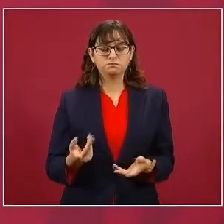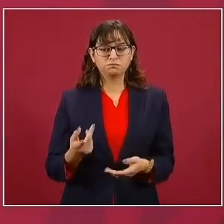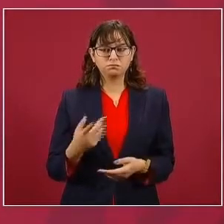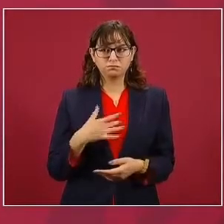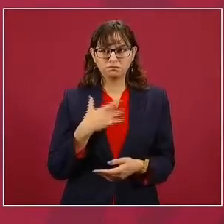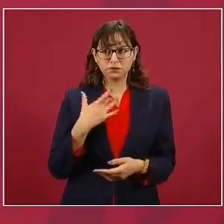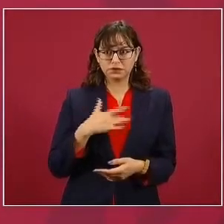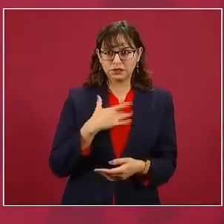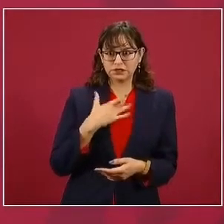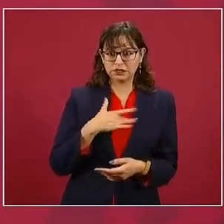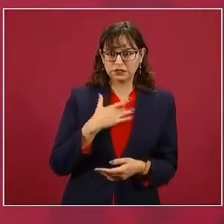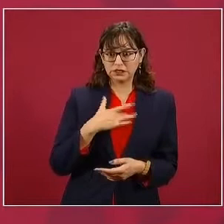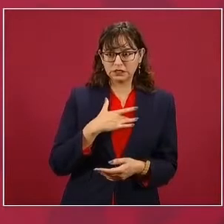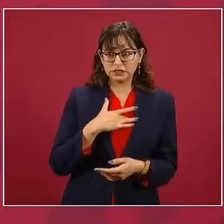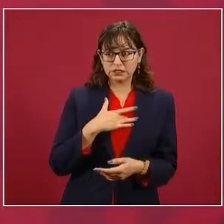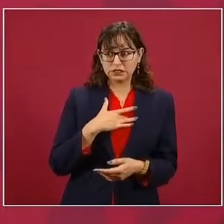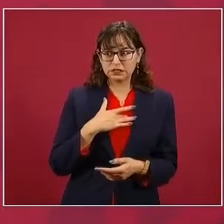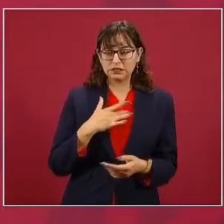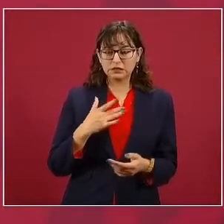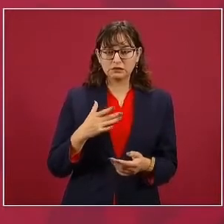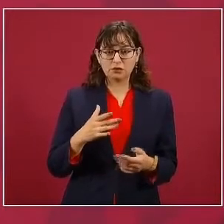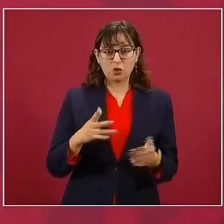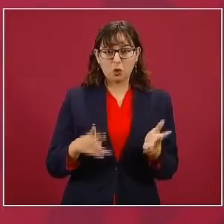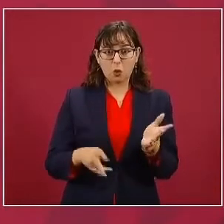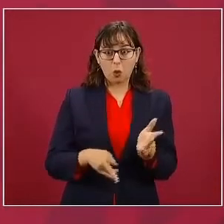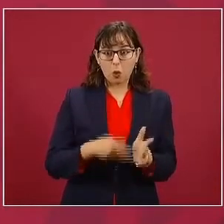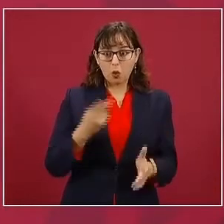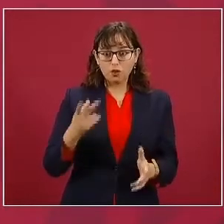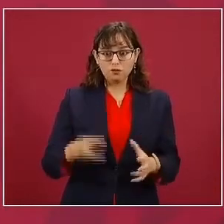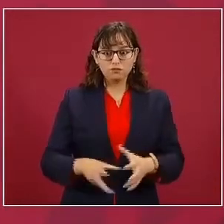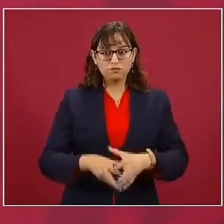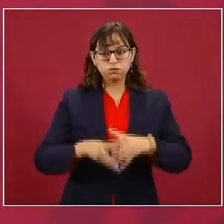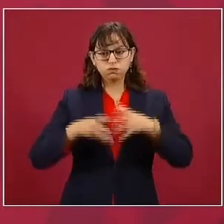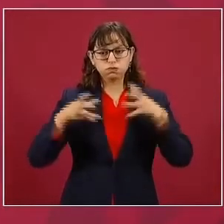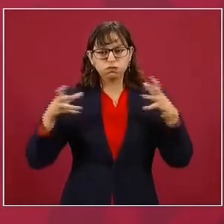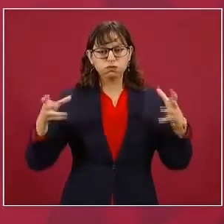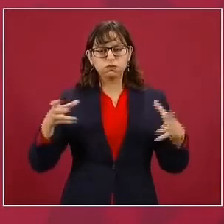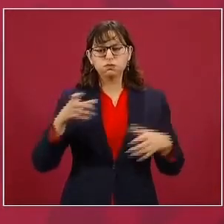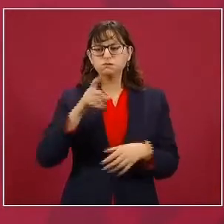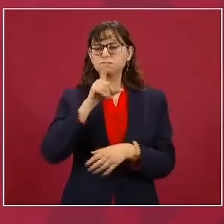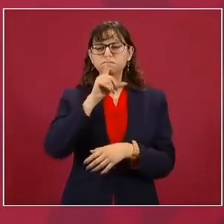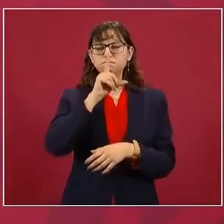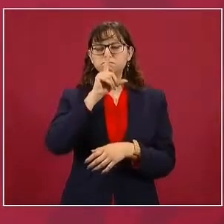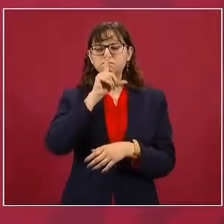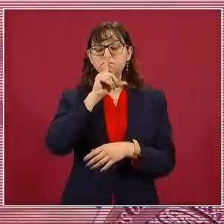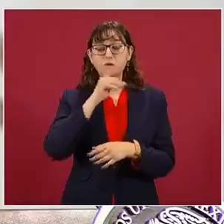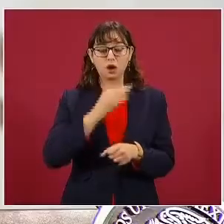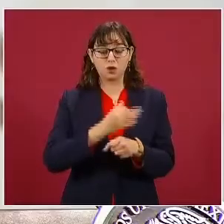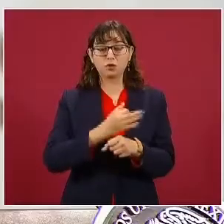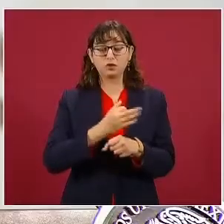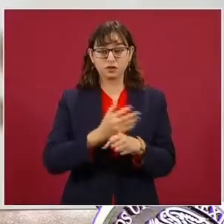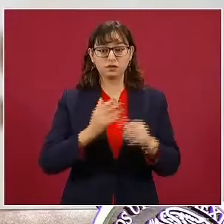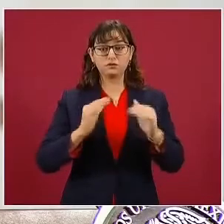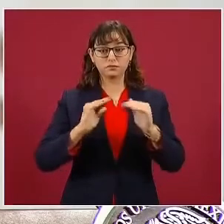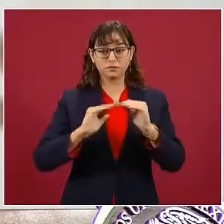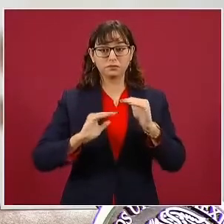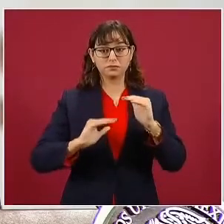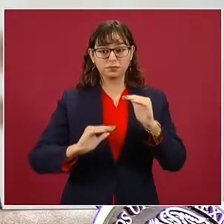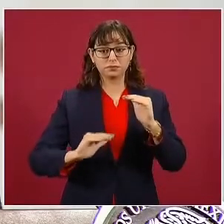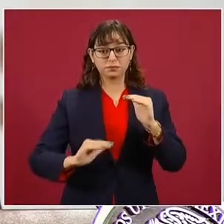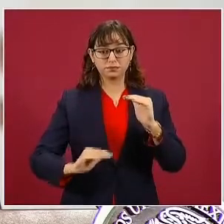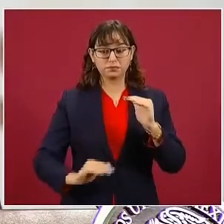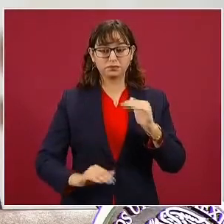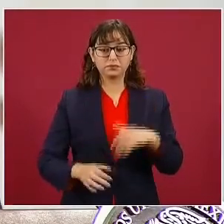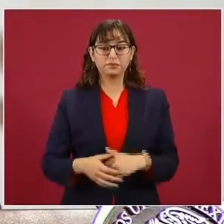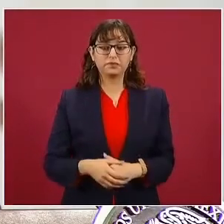indicio de rebrotes, va en descenso la pandemia